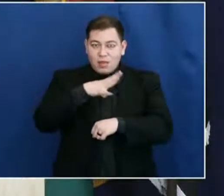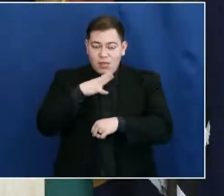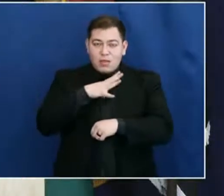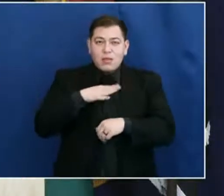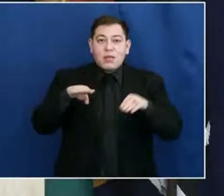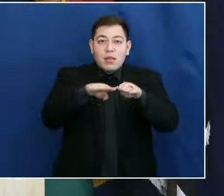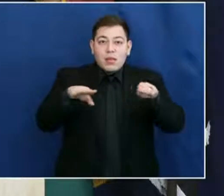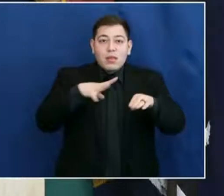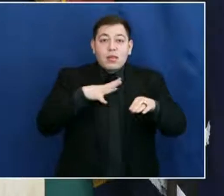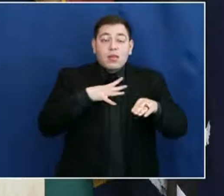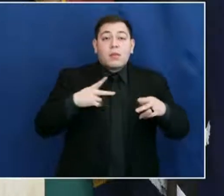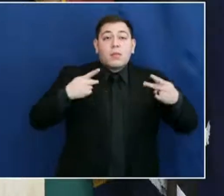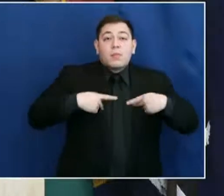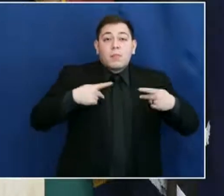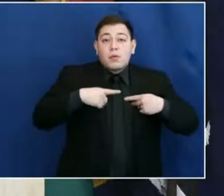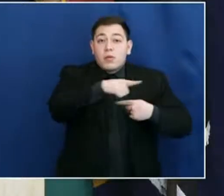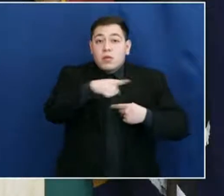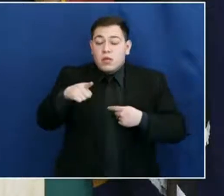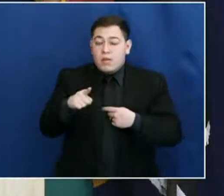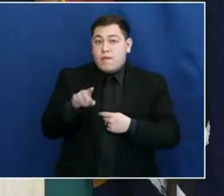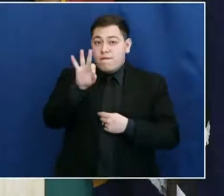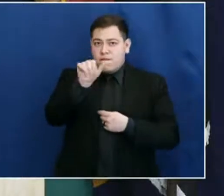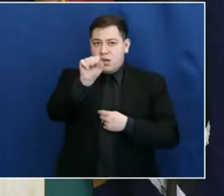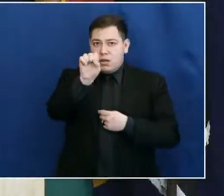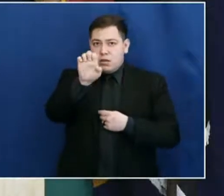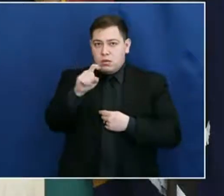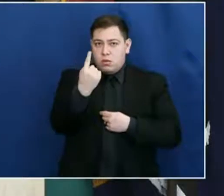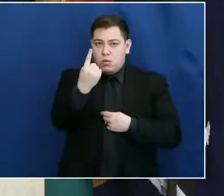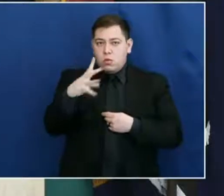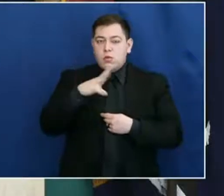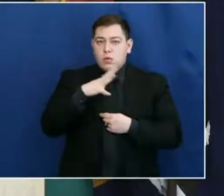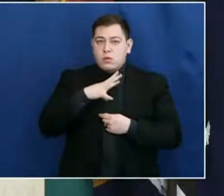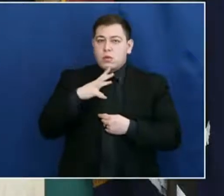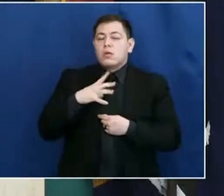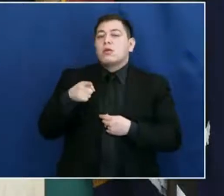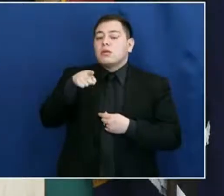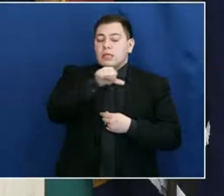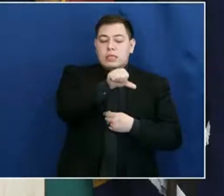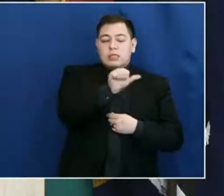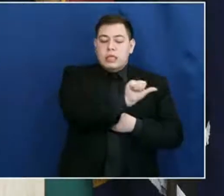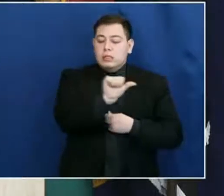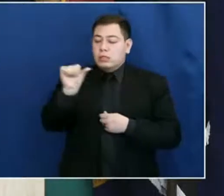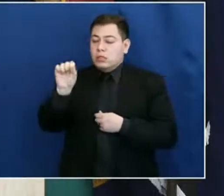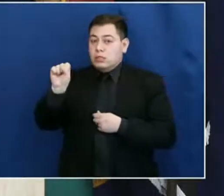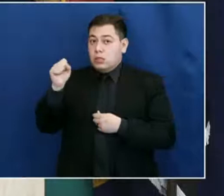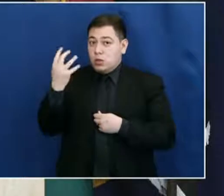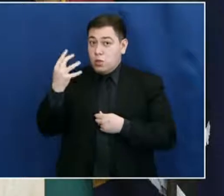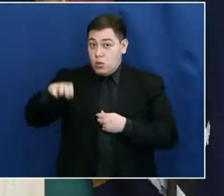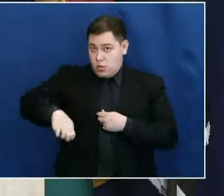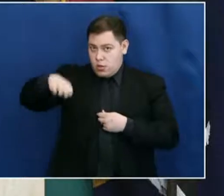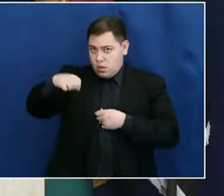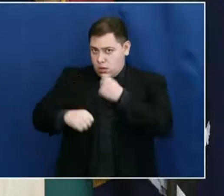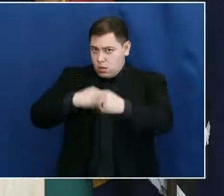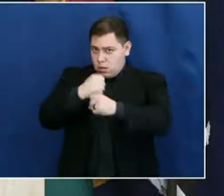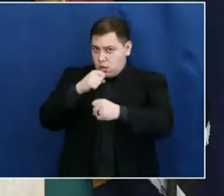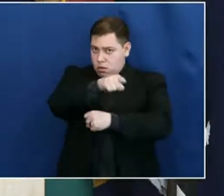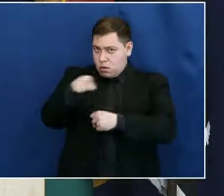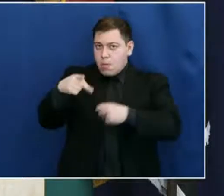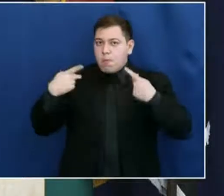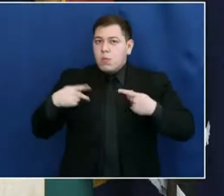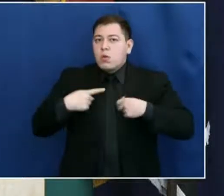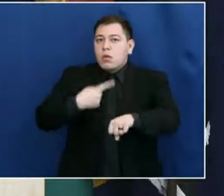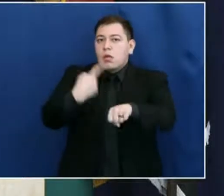recibir la vacuna. Esto significa que las personas de edades 16 a 64 con condiciones médicas de alto riesgo y